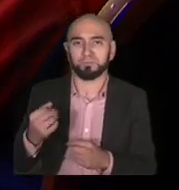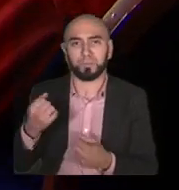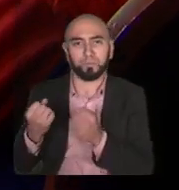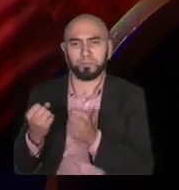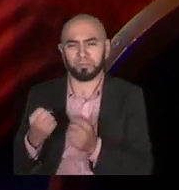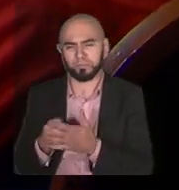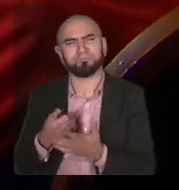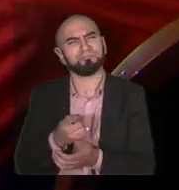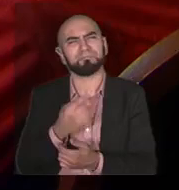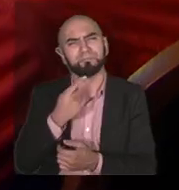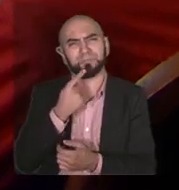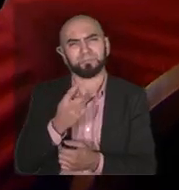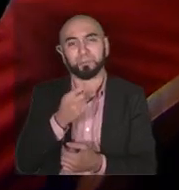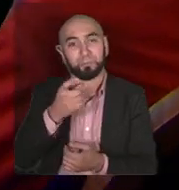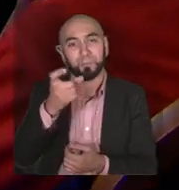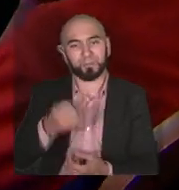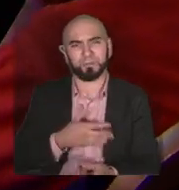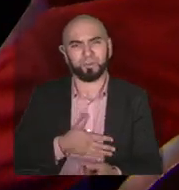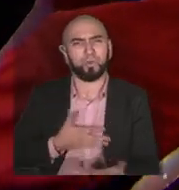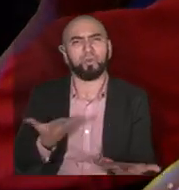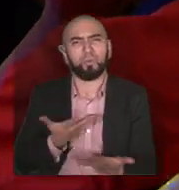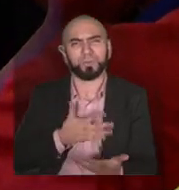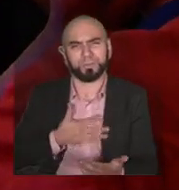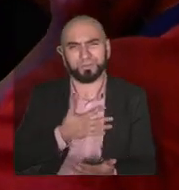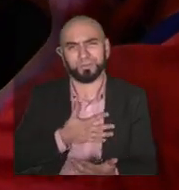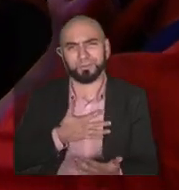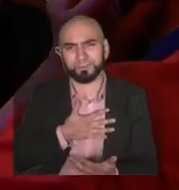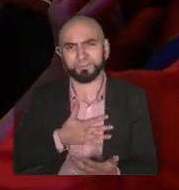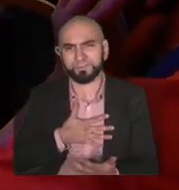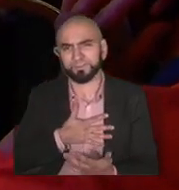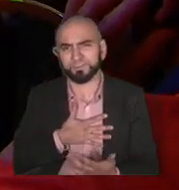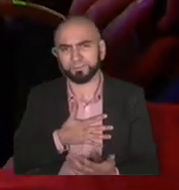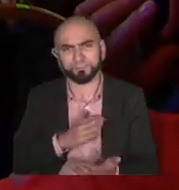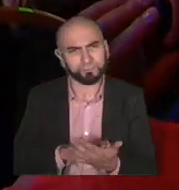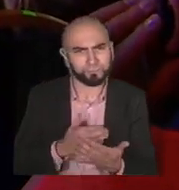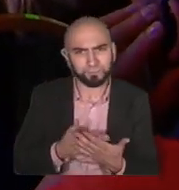con esto? Aparte de las personas en Nueva York, obviamente.